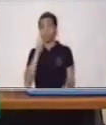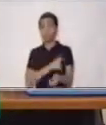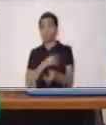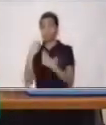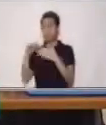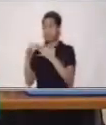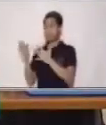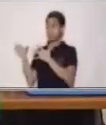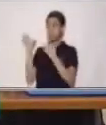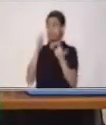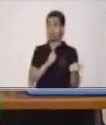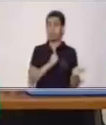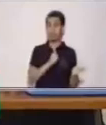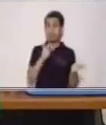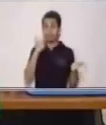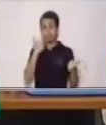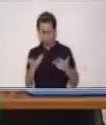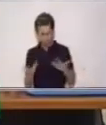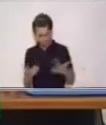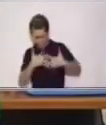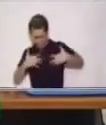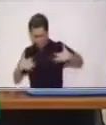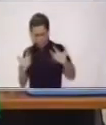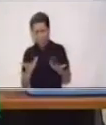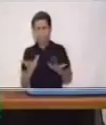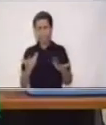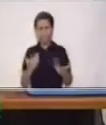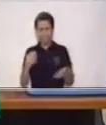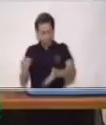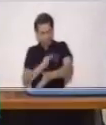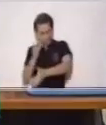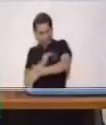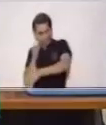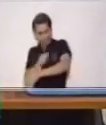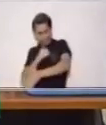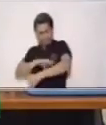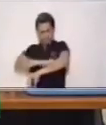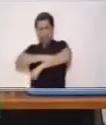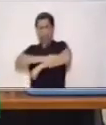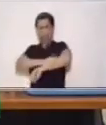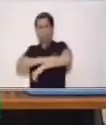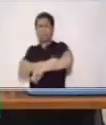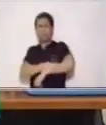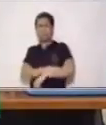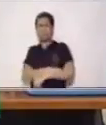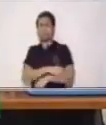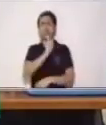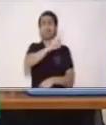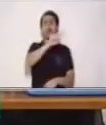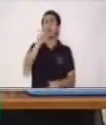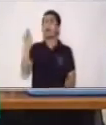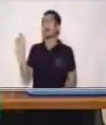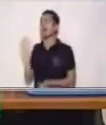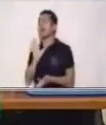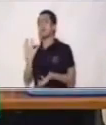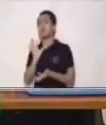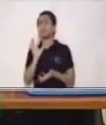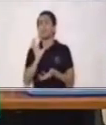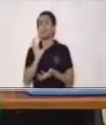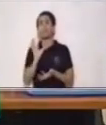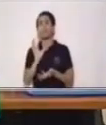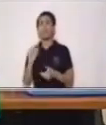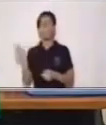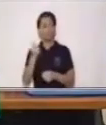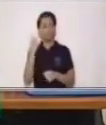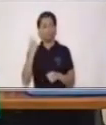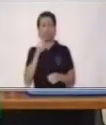y con su vieja ciencia pronto lo remendó. Pero dijo a los otros muñecos internados, todo